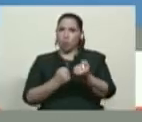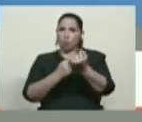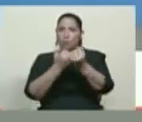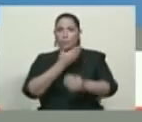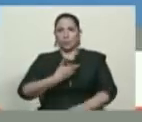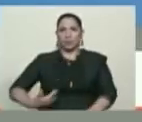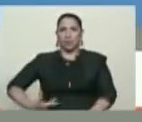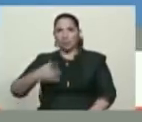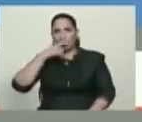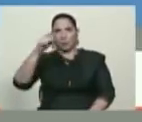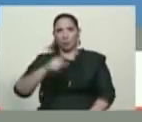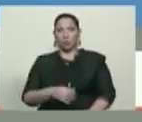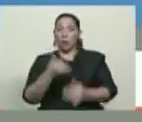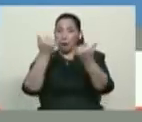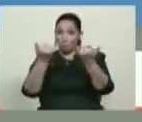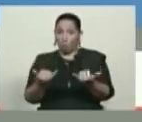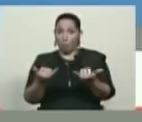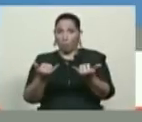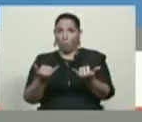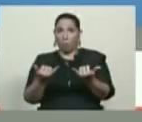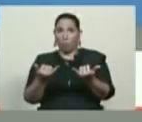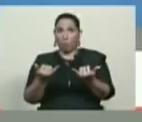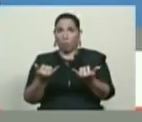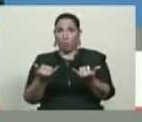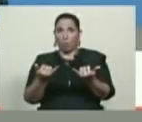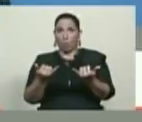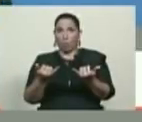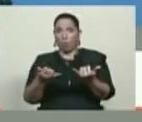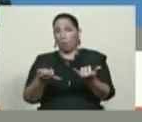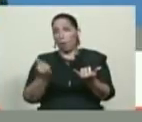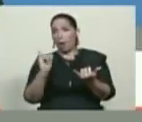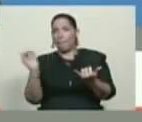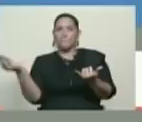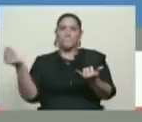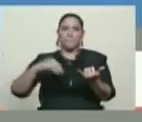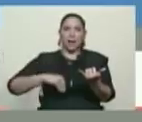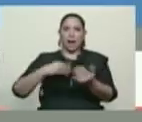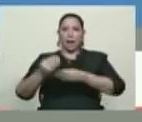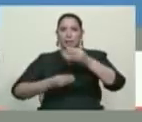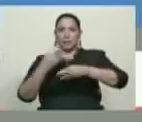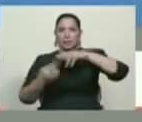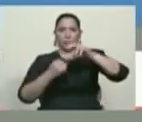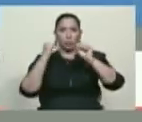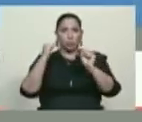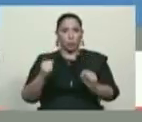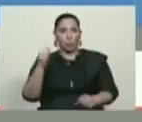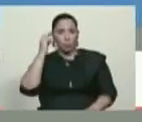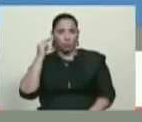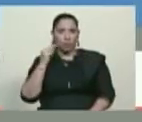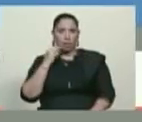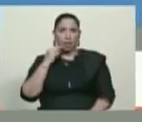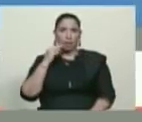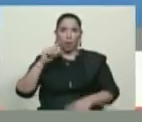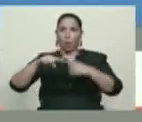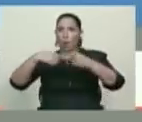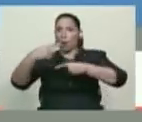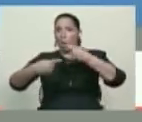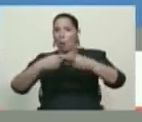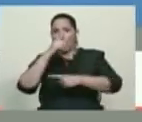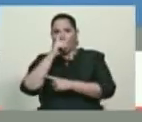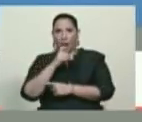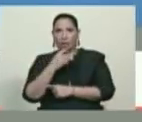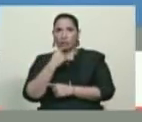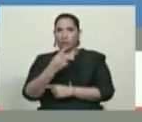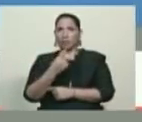Maduro. Ahora es cuando hay mucho que hacer en la revolución bolivariana en los próximos años y, como les decíamos, con estas